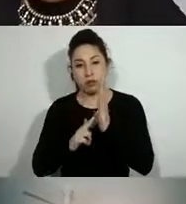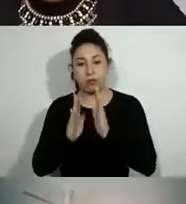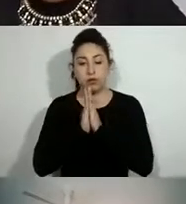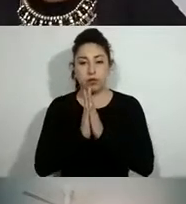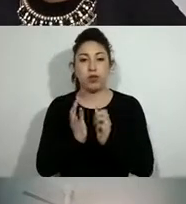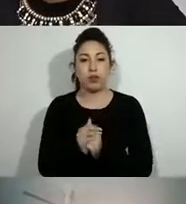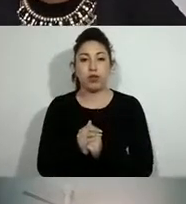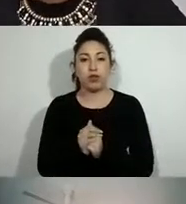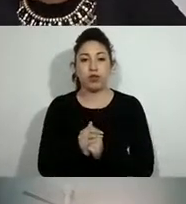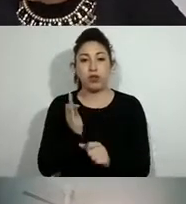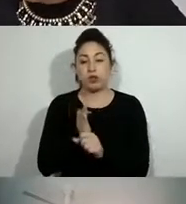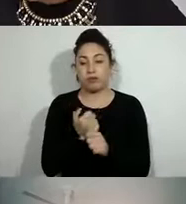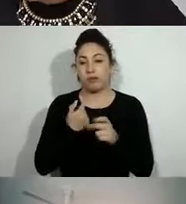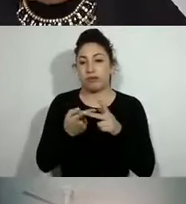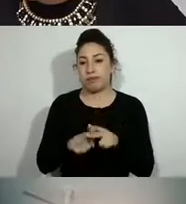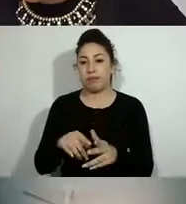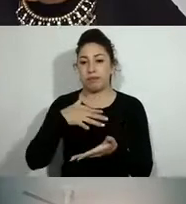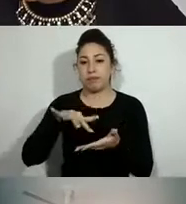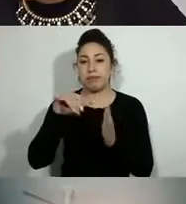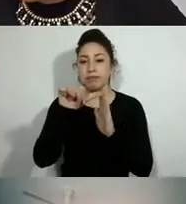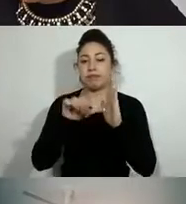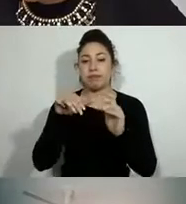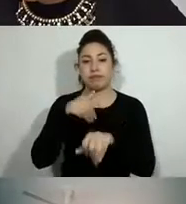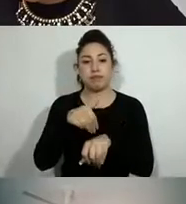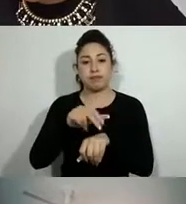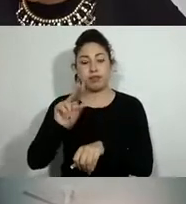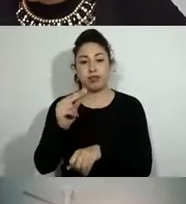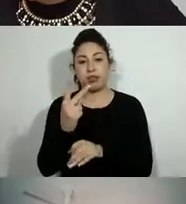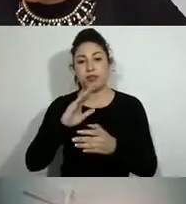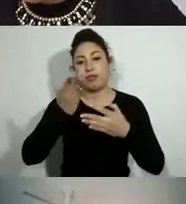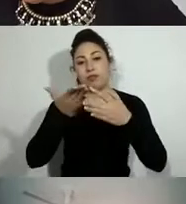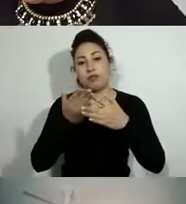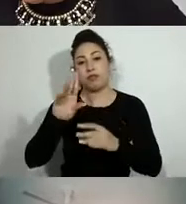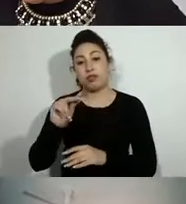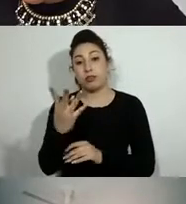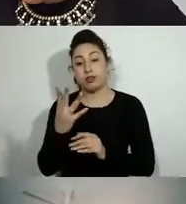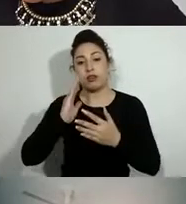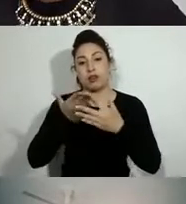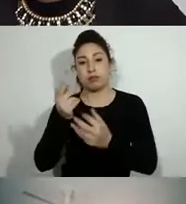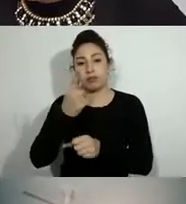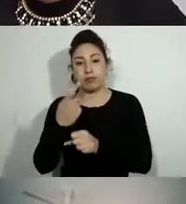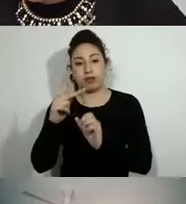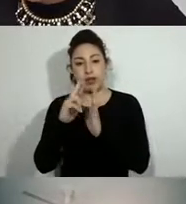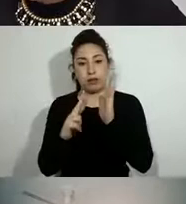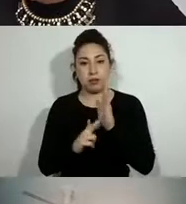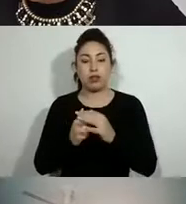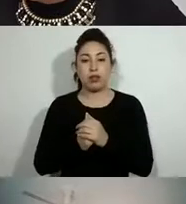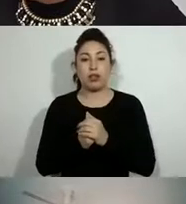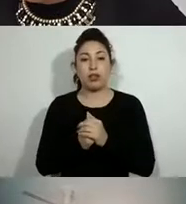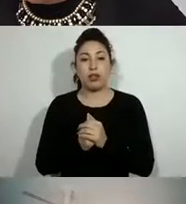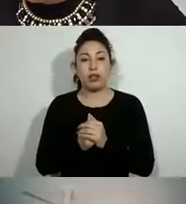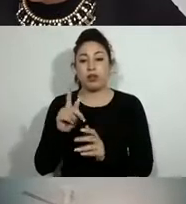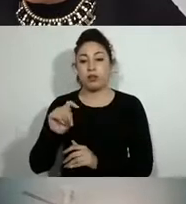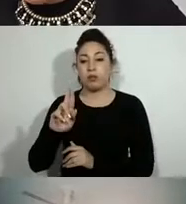favor. Se procede a dar lectura al artículo 84, fracción primera del reglamento. Sección tercera, del turno.